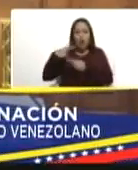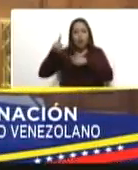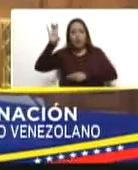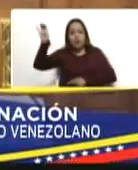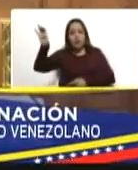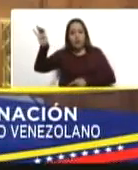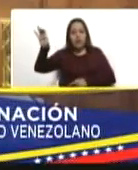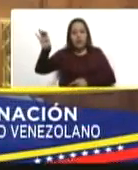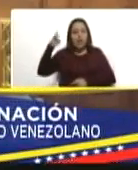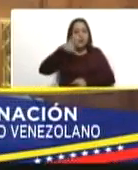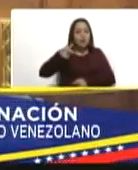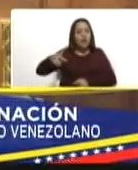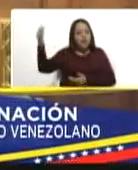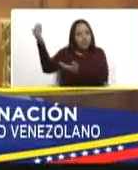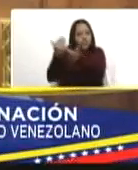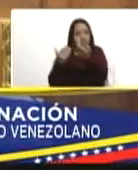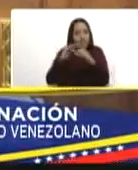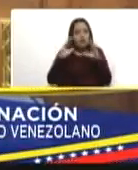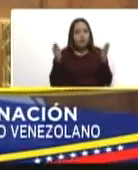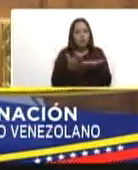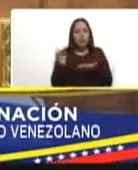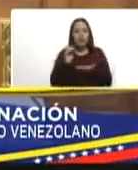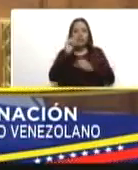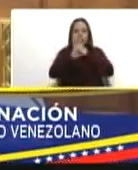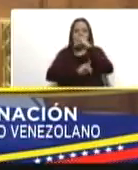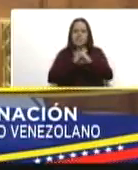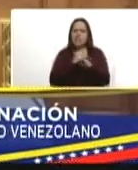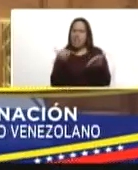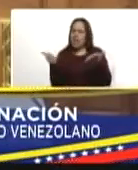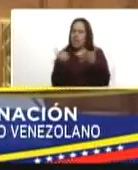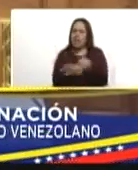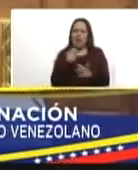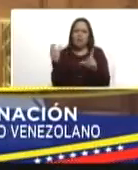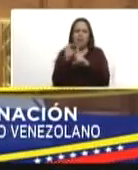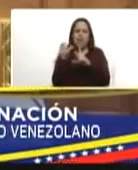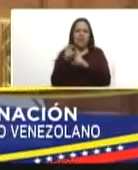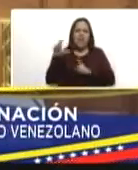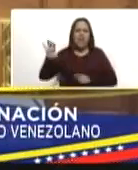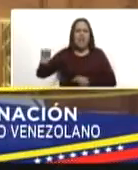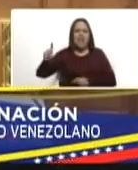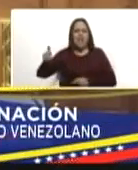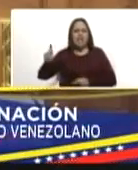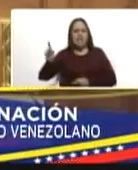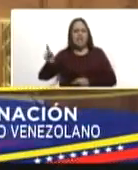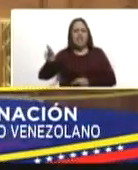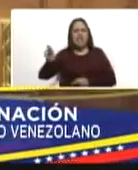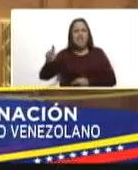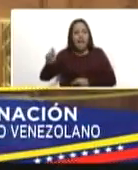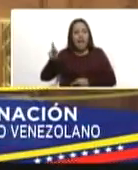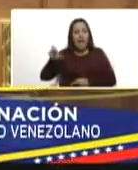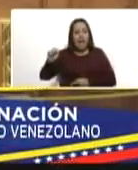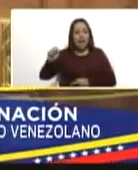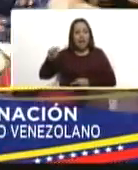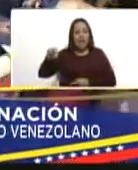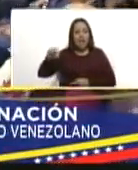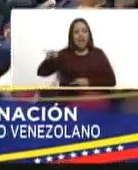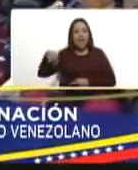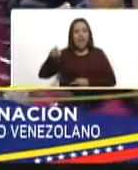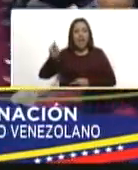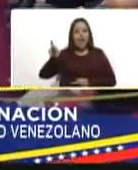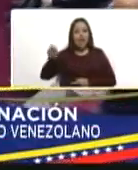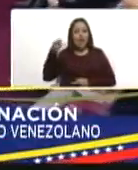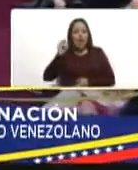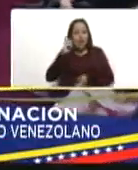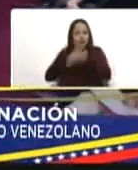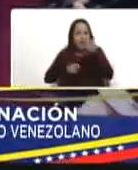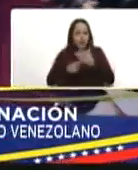viene del mundo o internacionales eliminen la palabra extranjero está prohibida para nosotros Cerramos